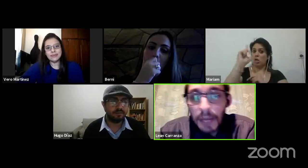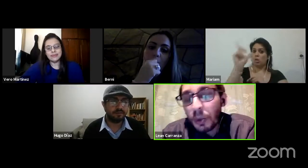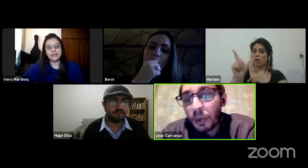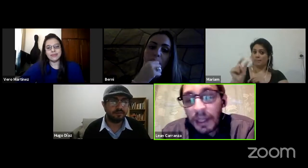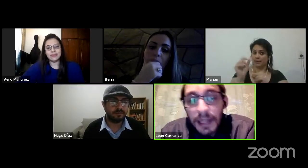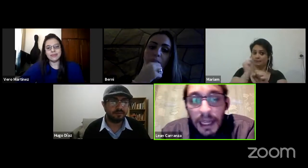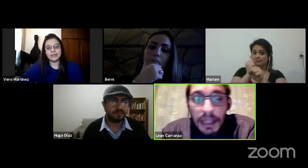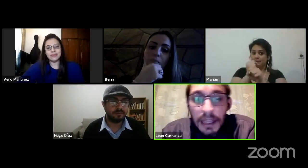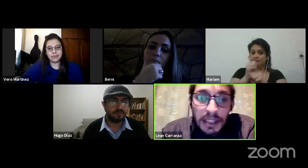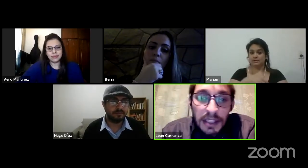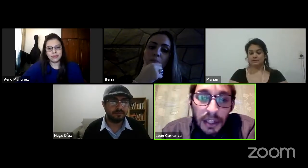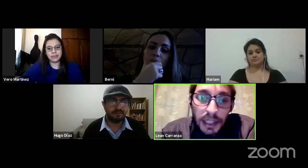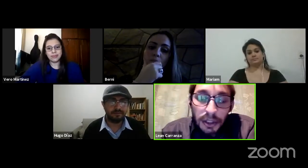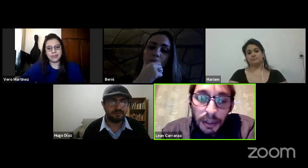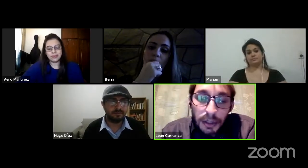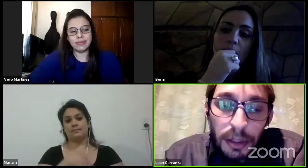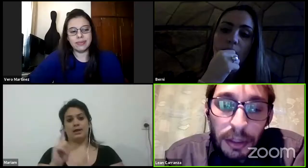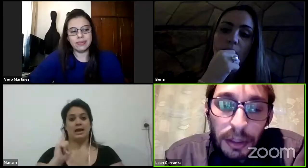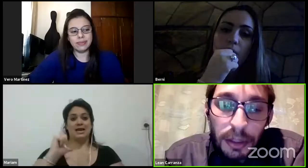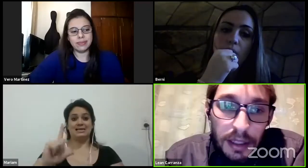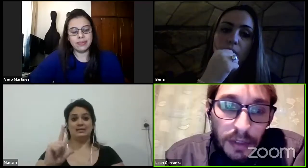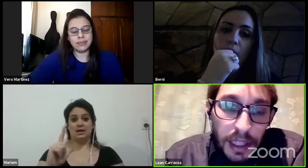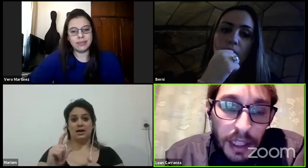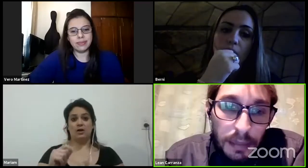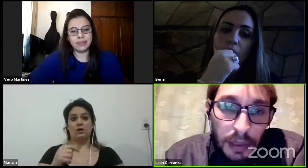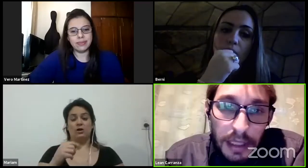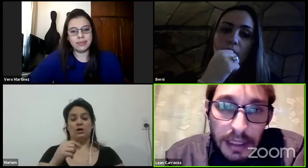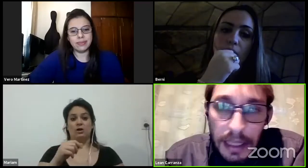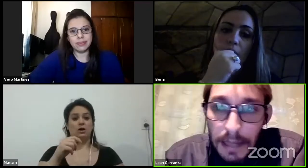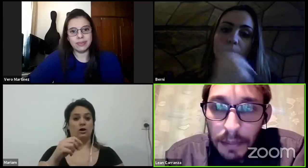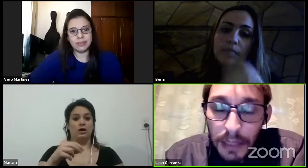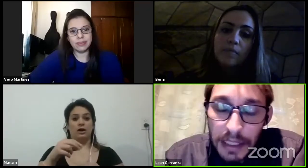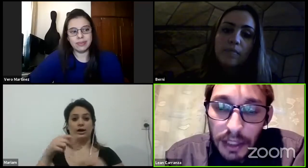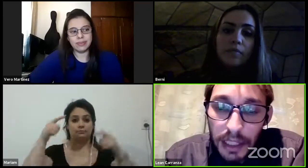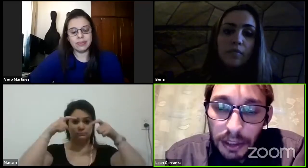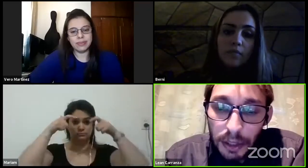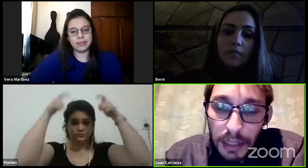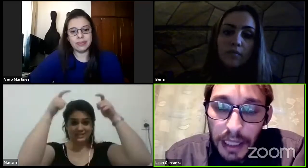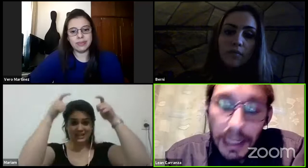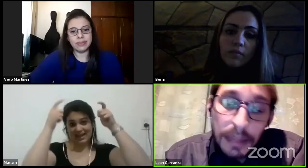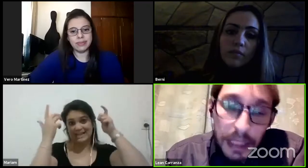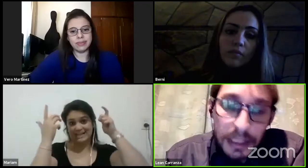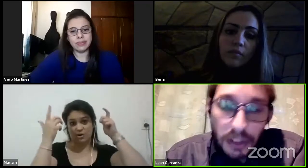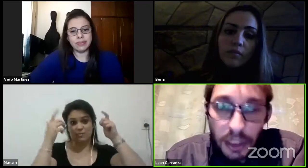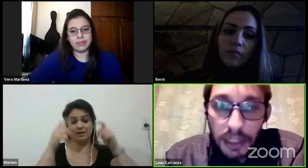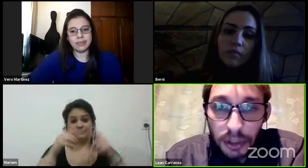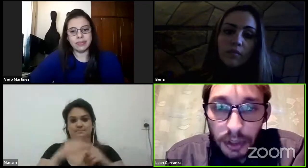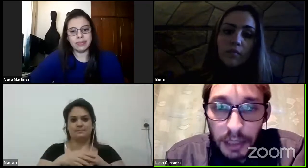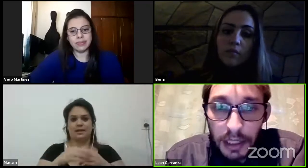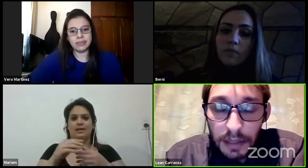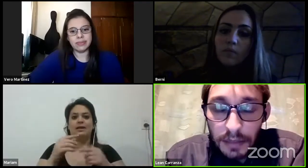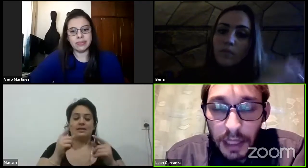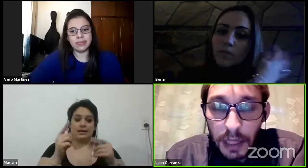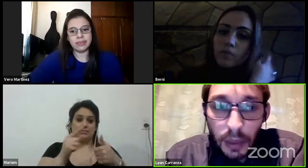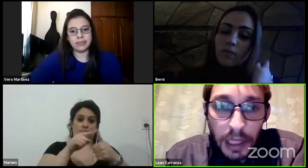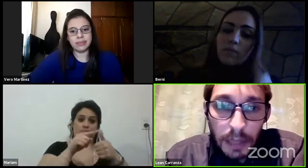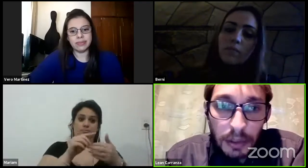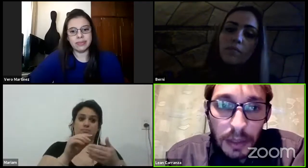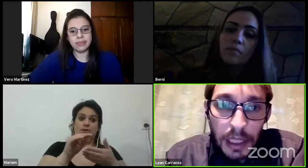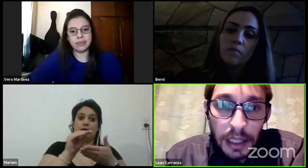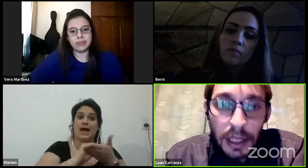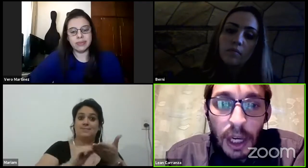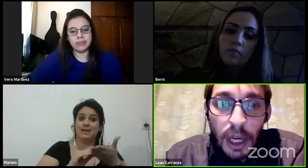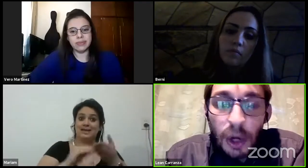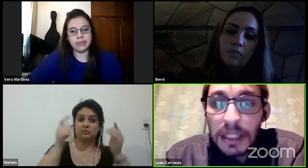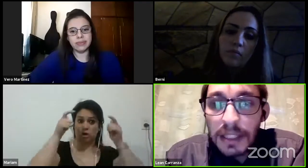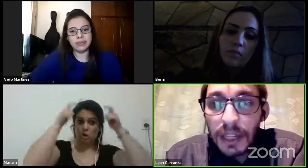muy buenas preguntas el licenciado de astronomía tenemos que identificar que puede ser un licenciado en gastronomía en administración gastronómica es una de las